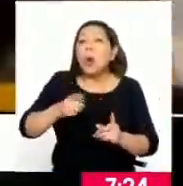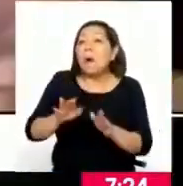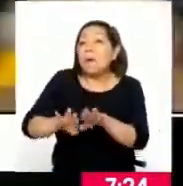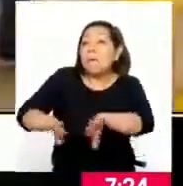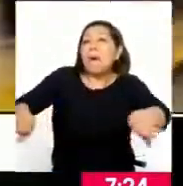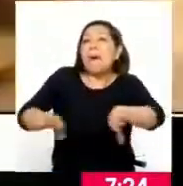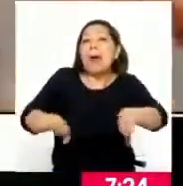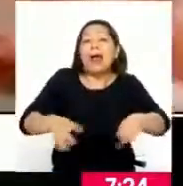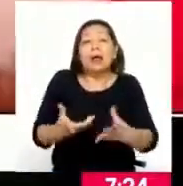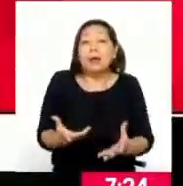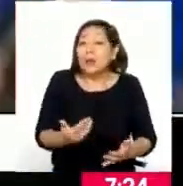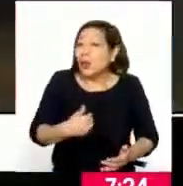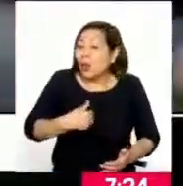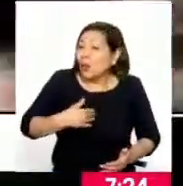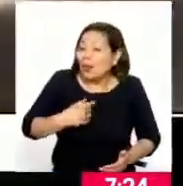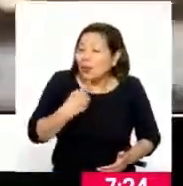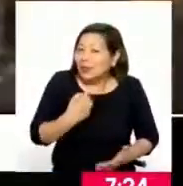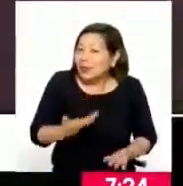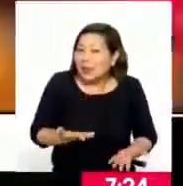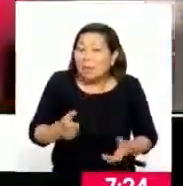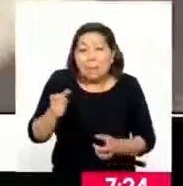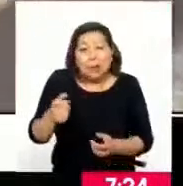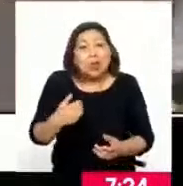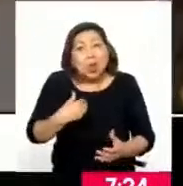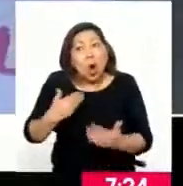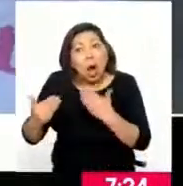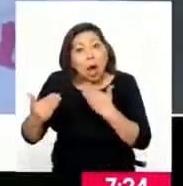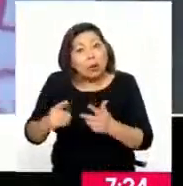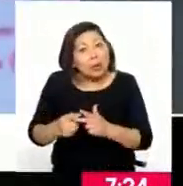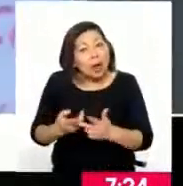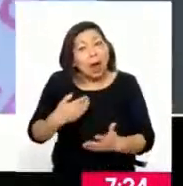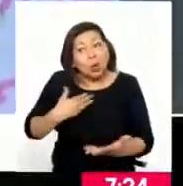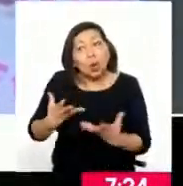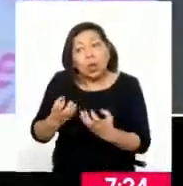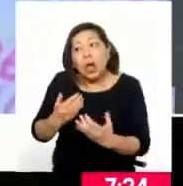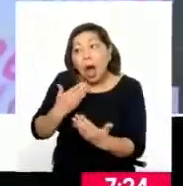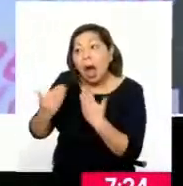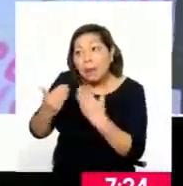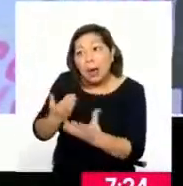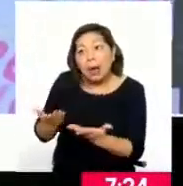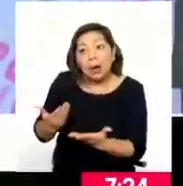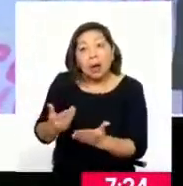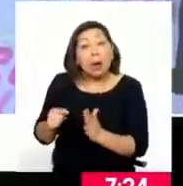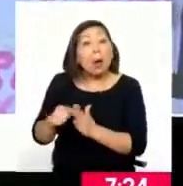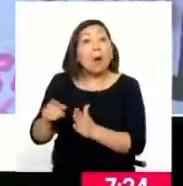los puentes. Yo no puedo decir con las personas que estoy iniciando diálogo porque las pongo